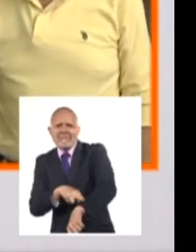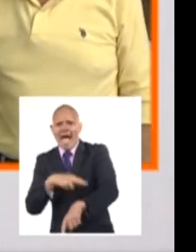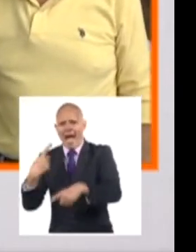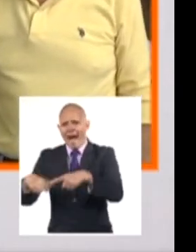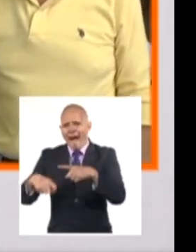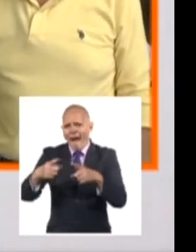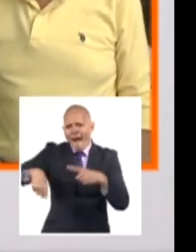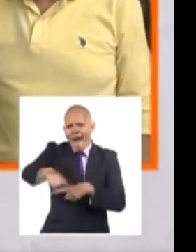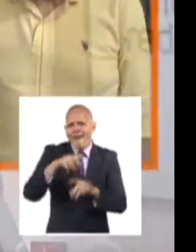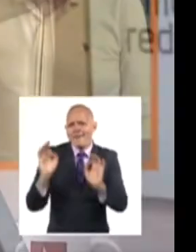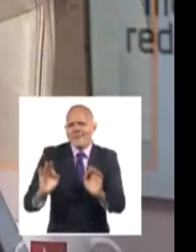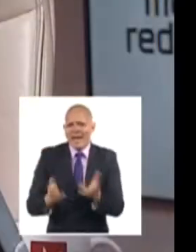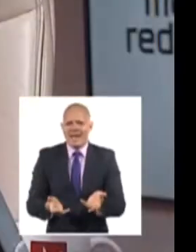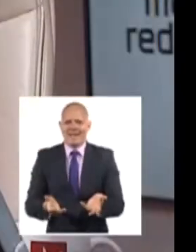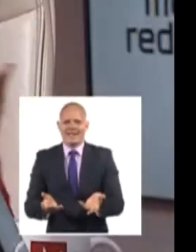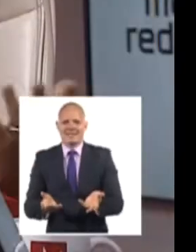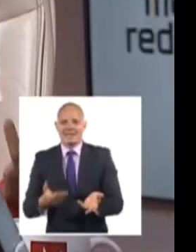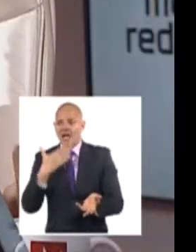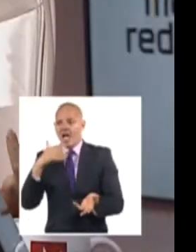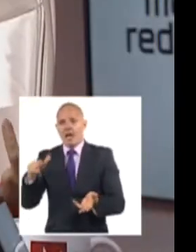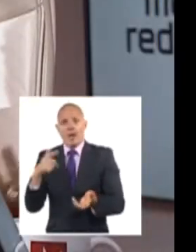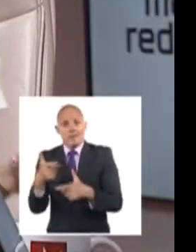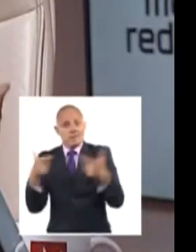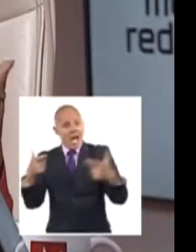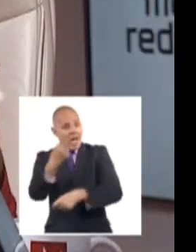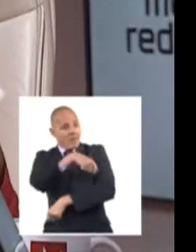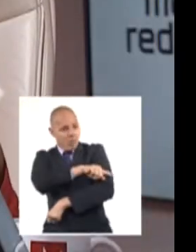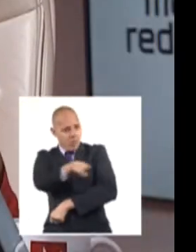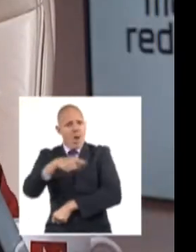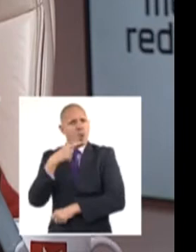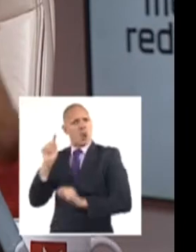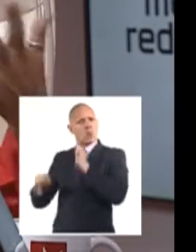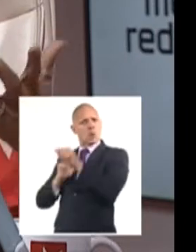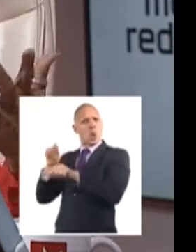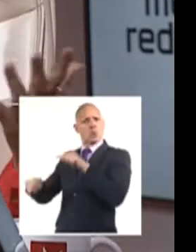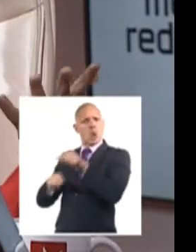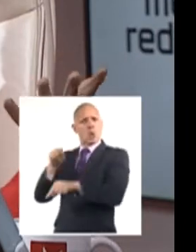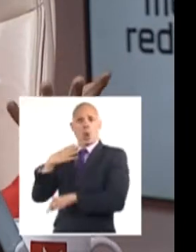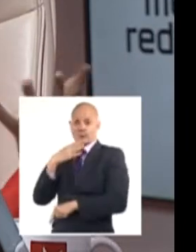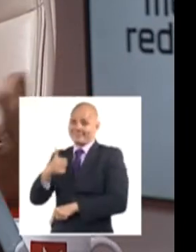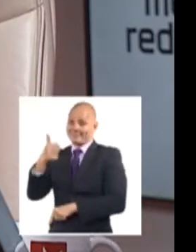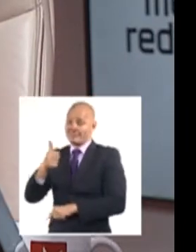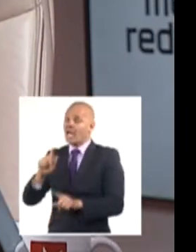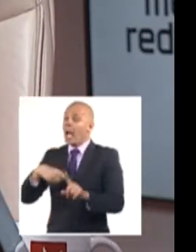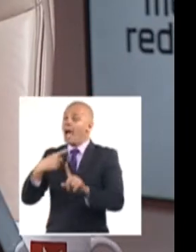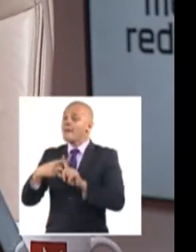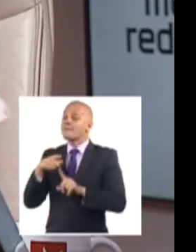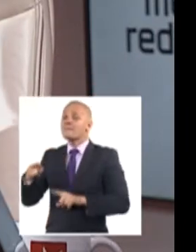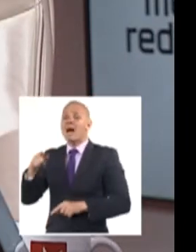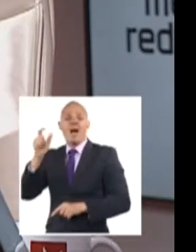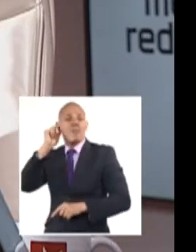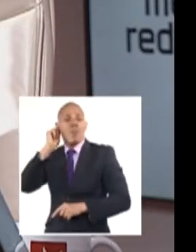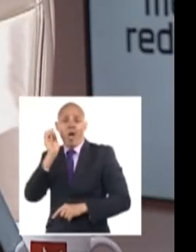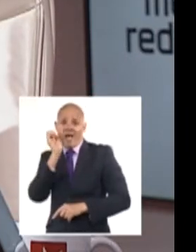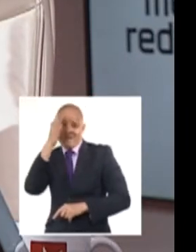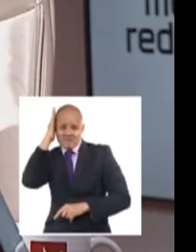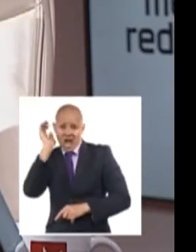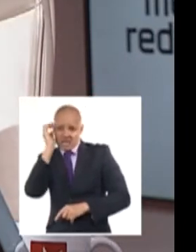aya miyama afrodescendiente los sectores humildes está de francia además es una abogada esto